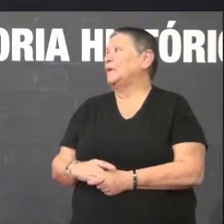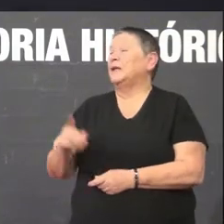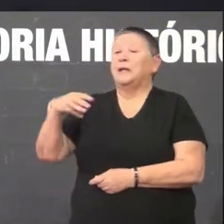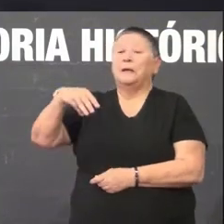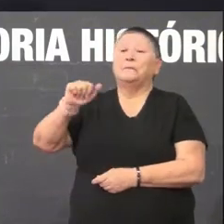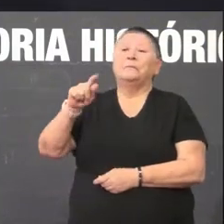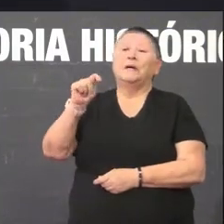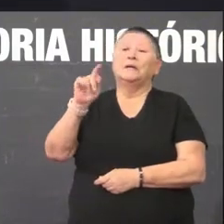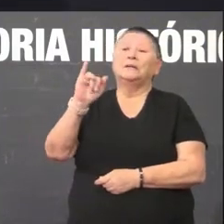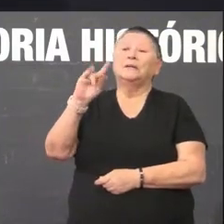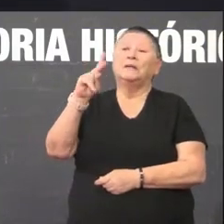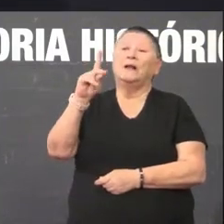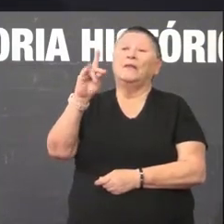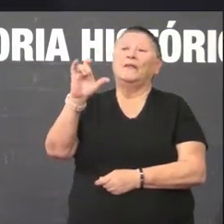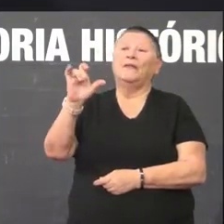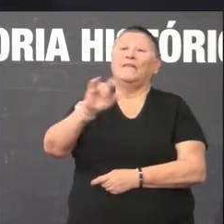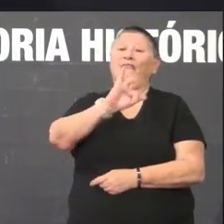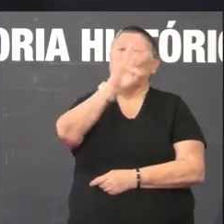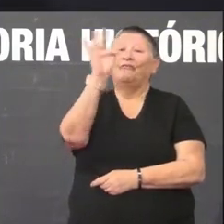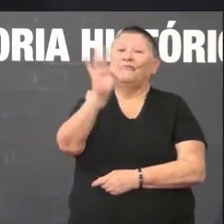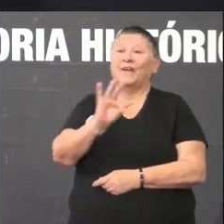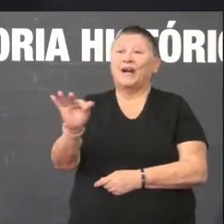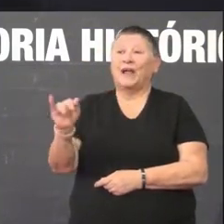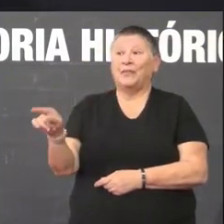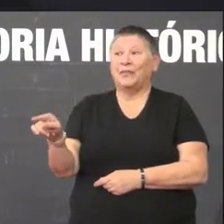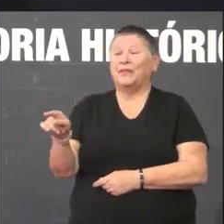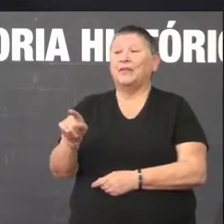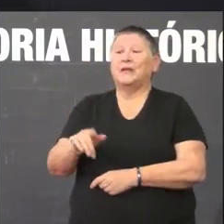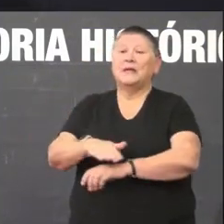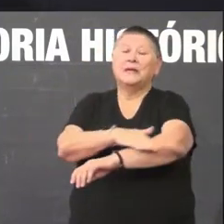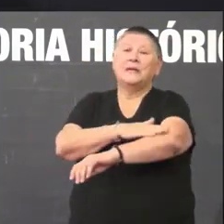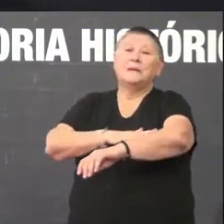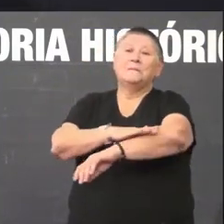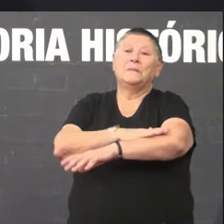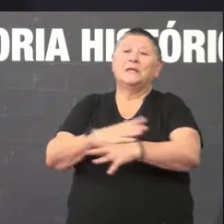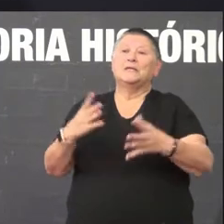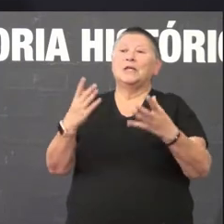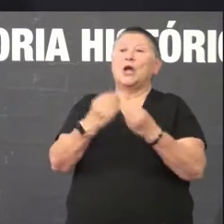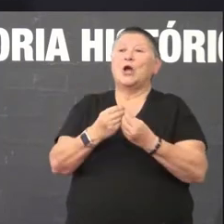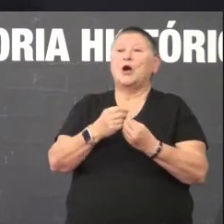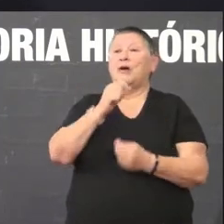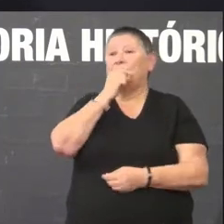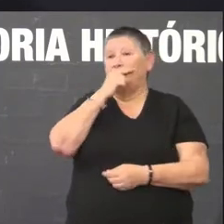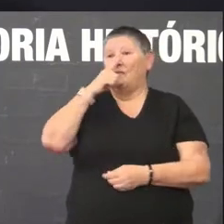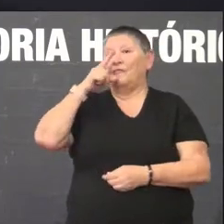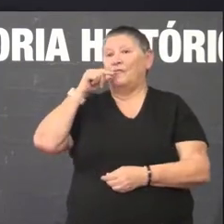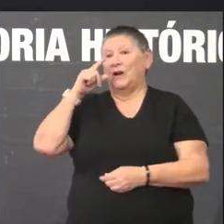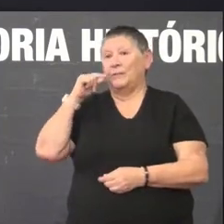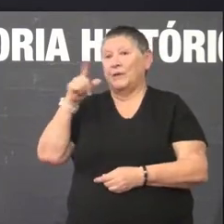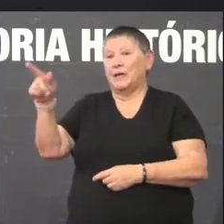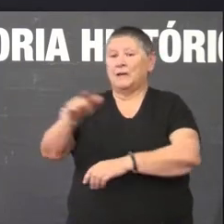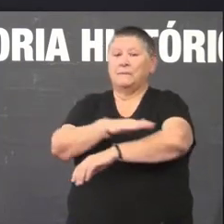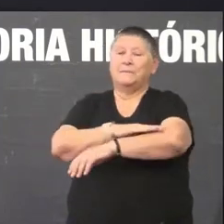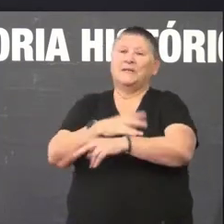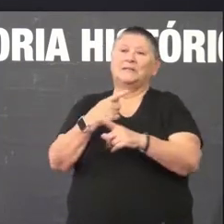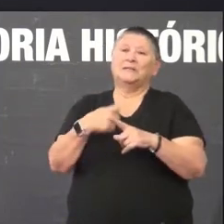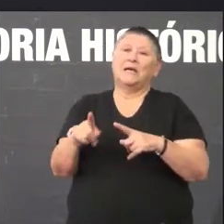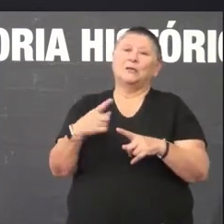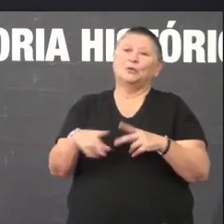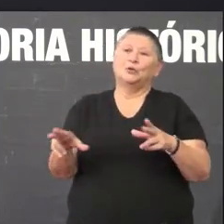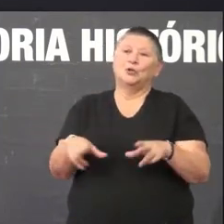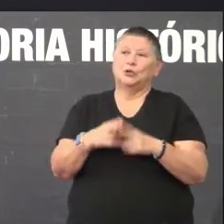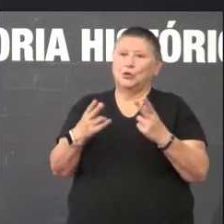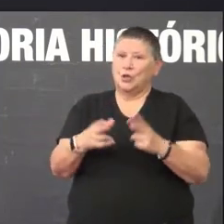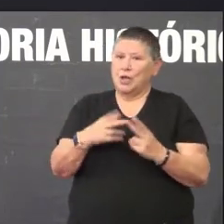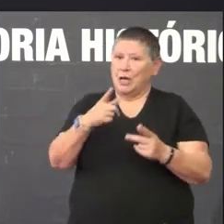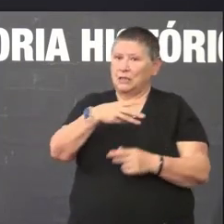Matilde Fernández, que foi ministra con o goberno de Felipe González, ministra de Asuntos Sociales.